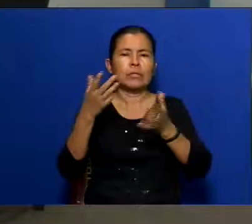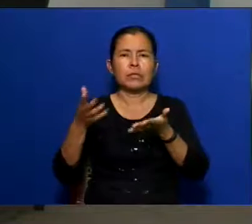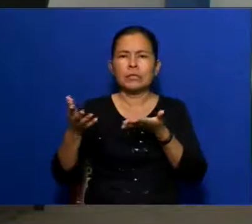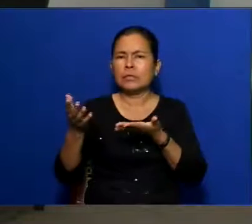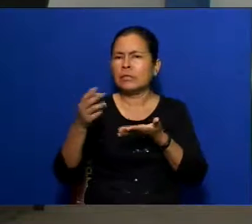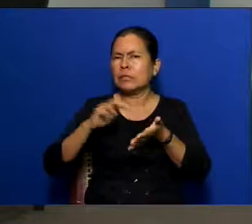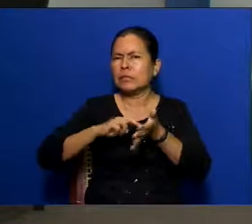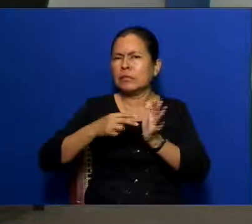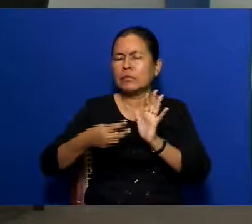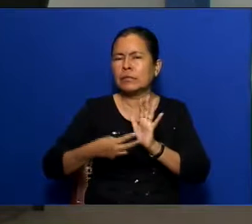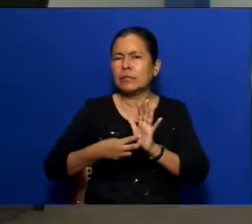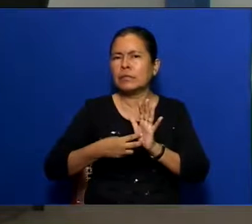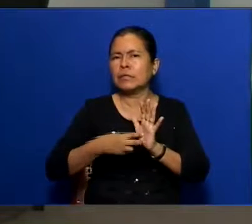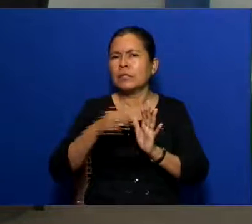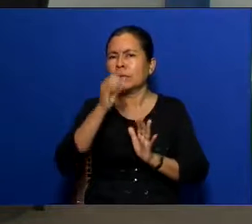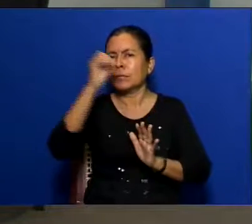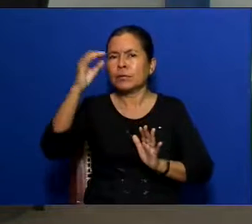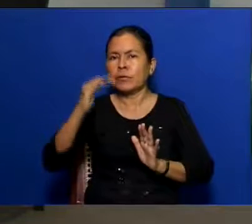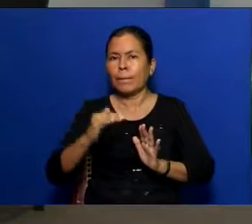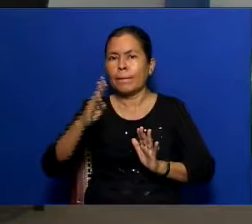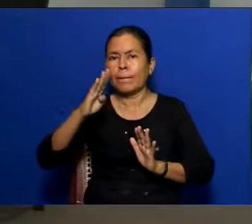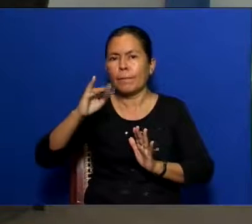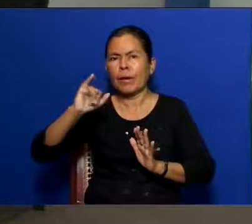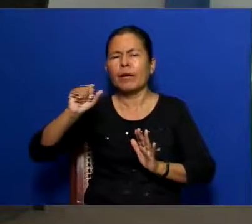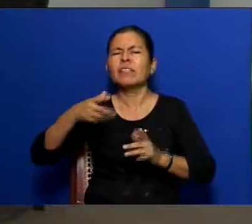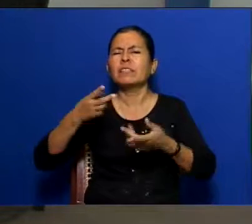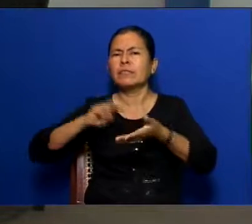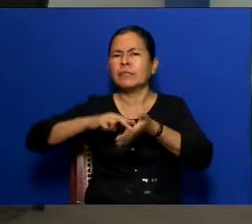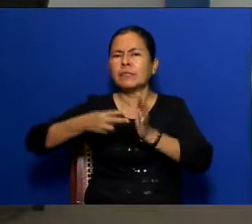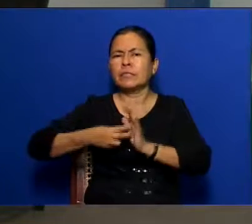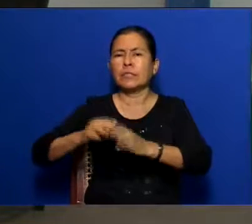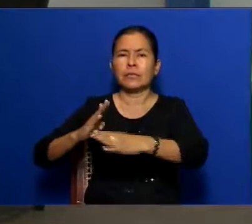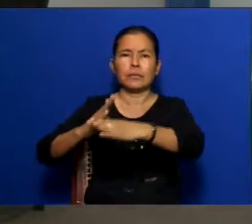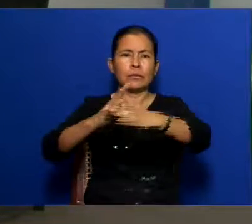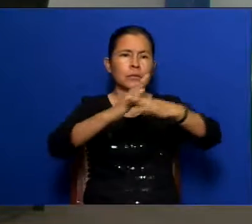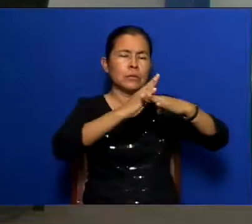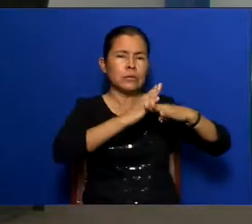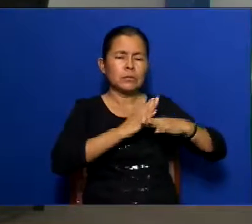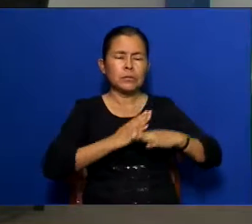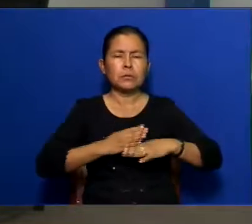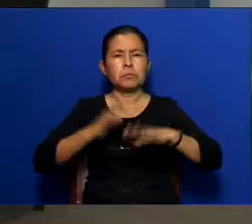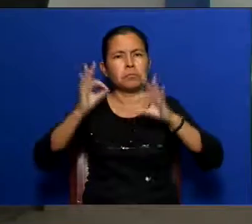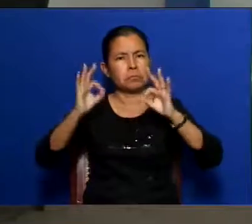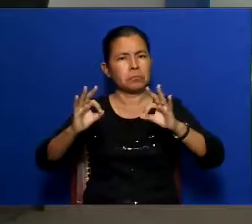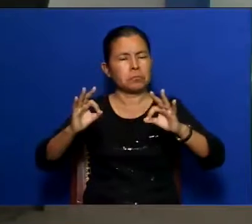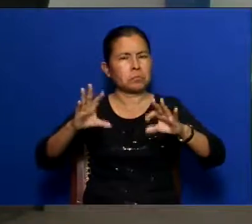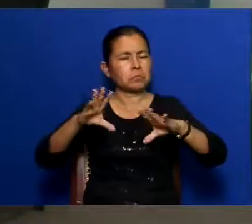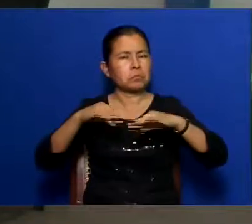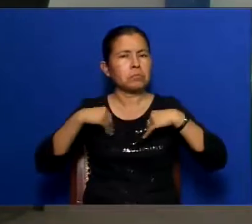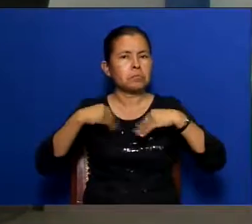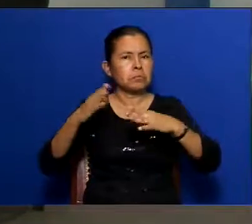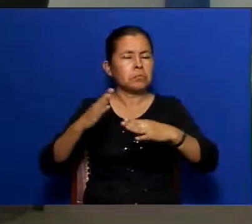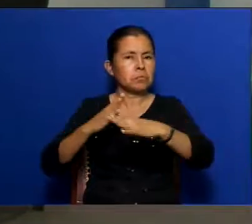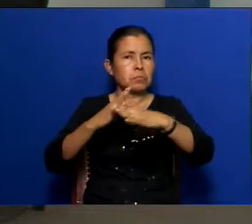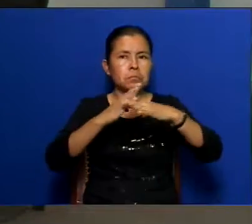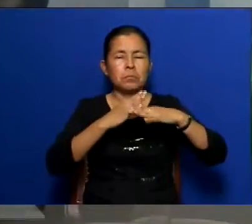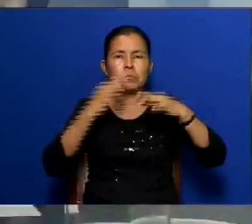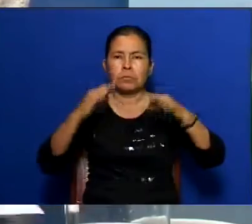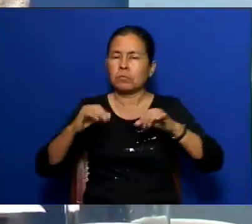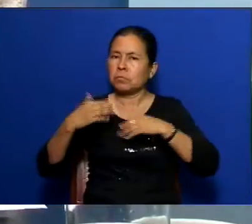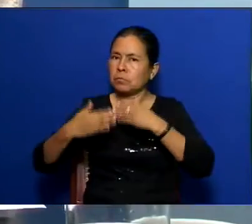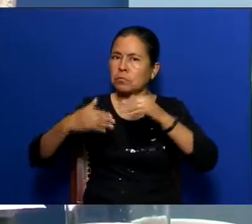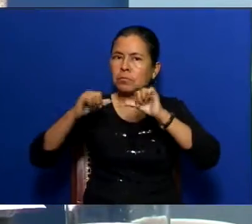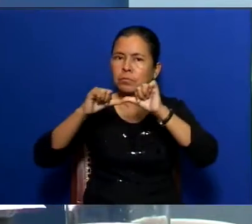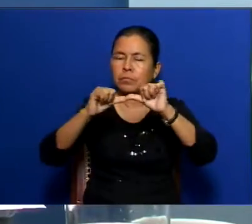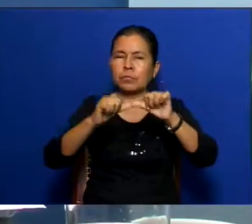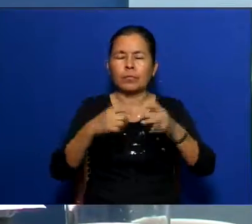que significa que es un país que tiene niveles de seguridad aceptables y en proceso continuo de mejoramiento. Perfecto. Después de